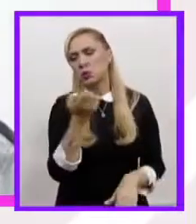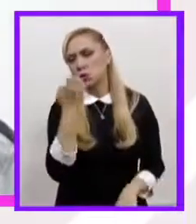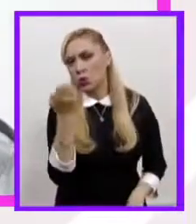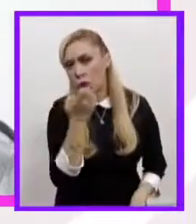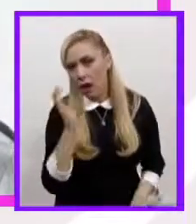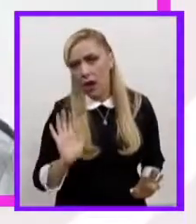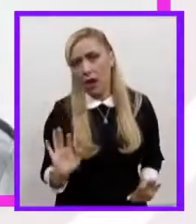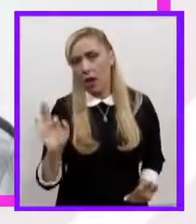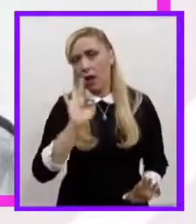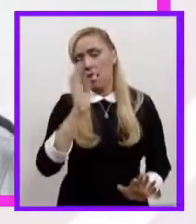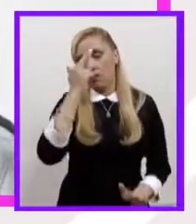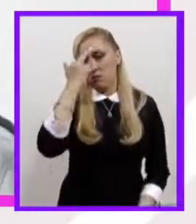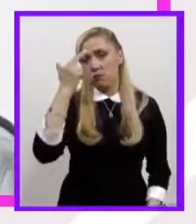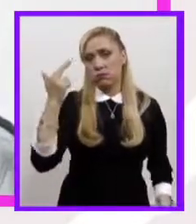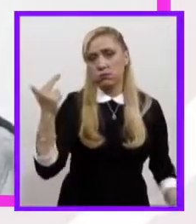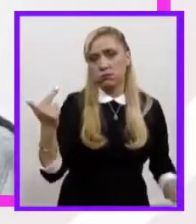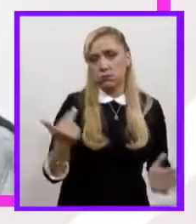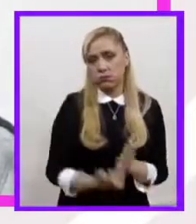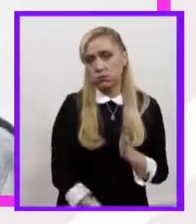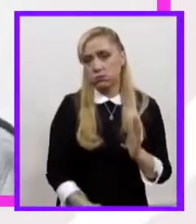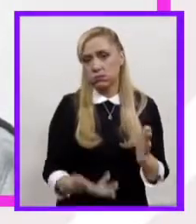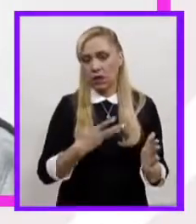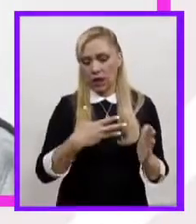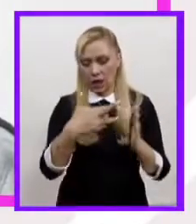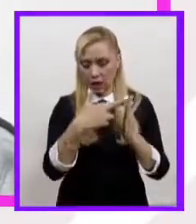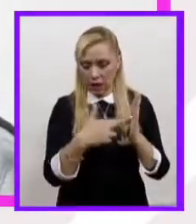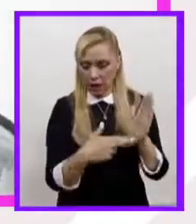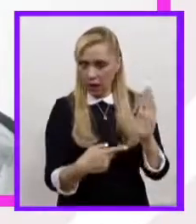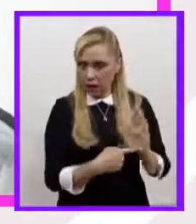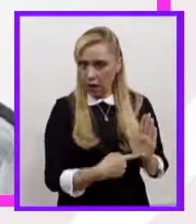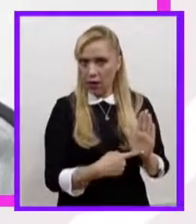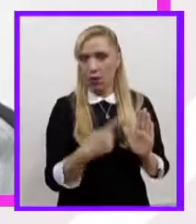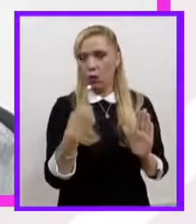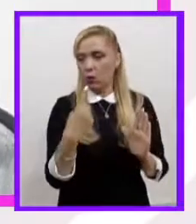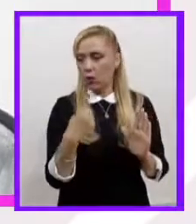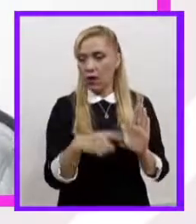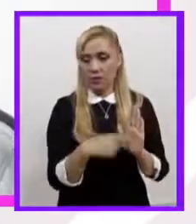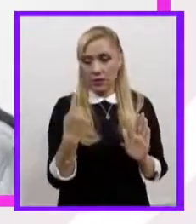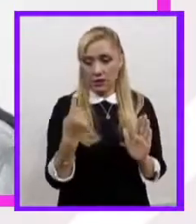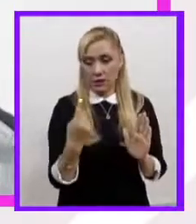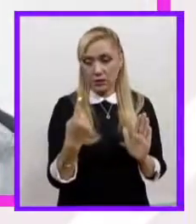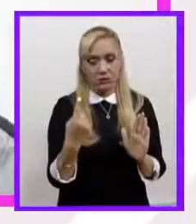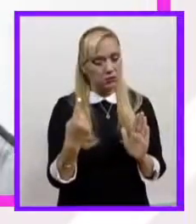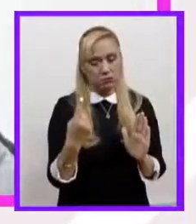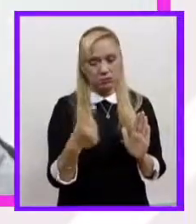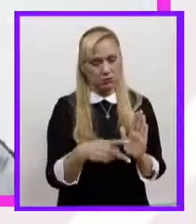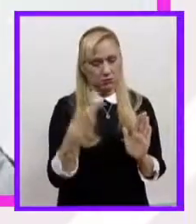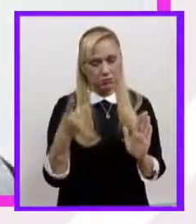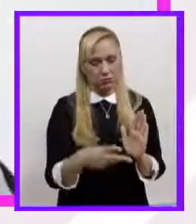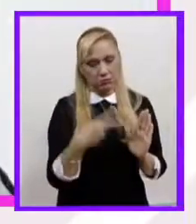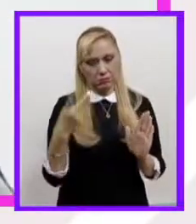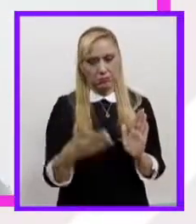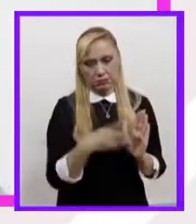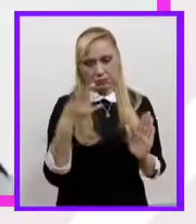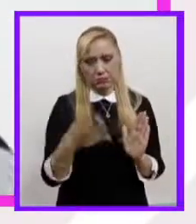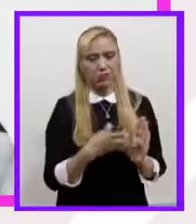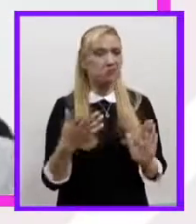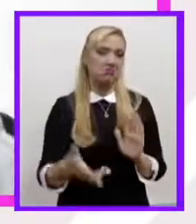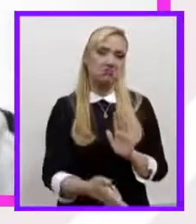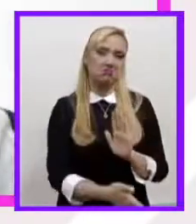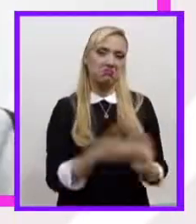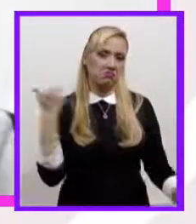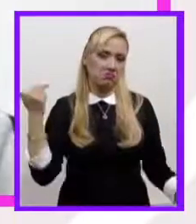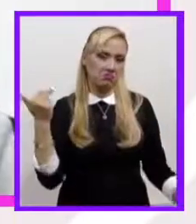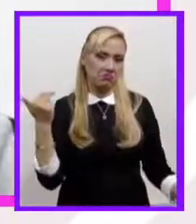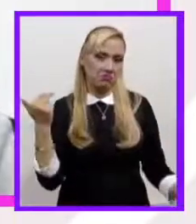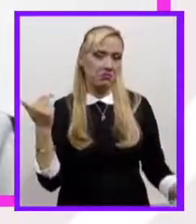cometan faltas administrativas, no una vez, sino múltiples veces, ¿no? Que también ese es uno de los principios que estamos